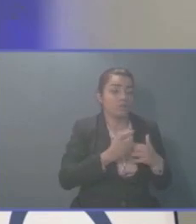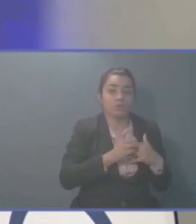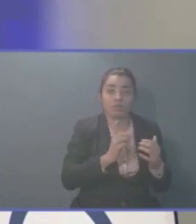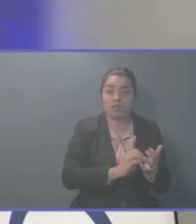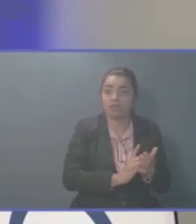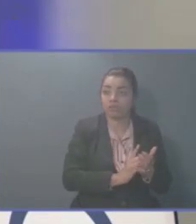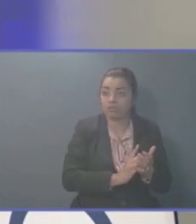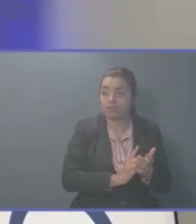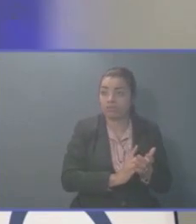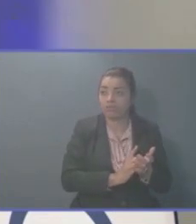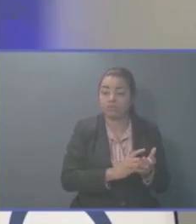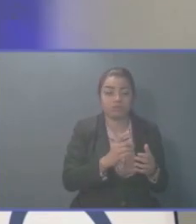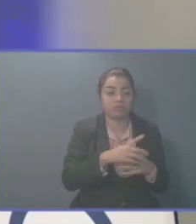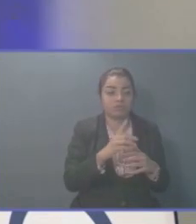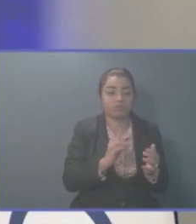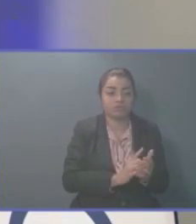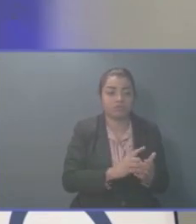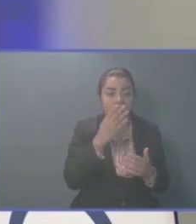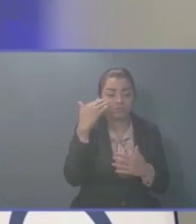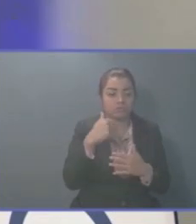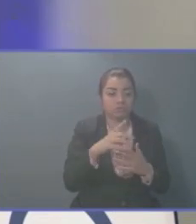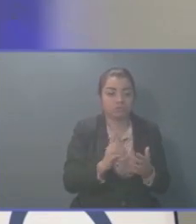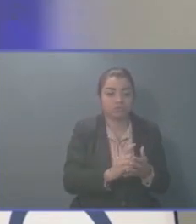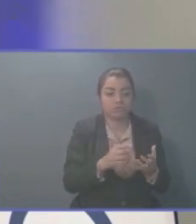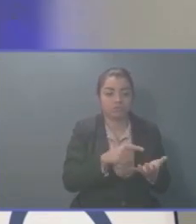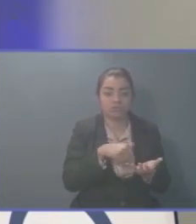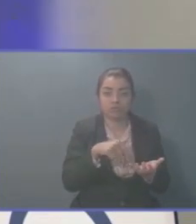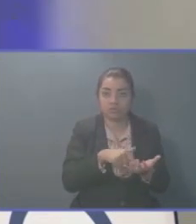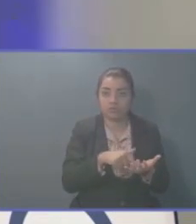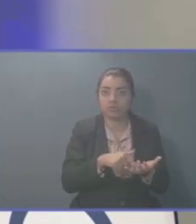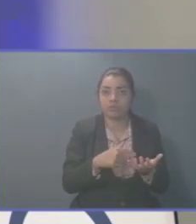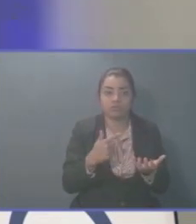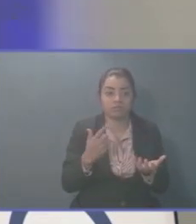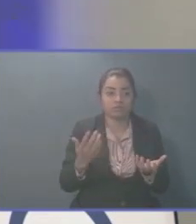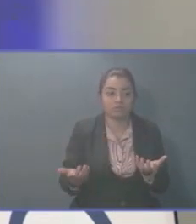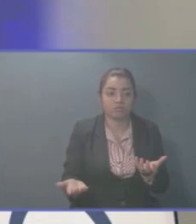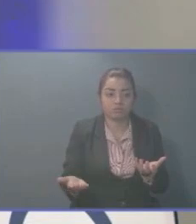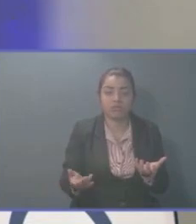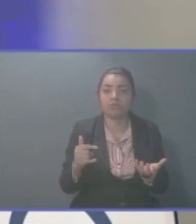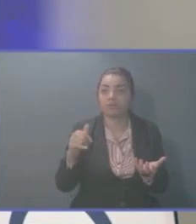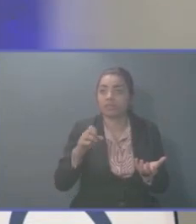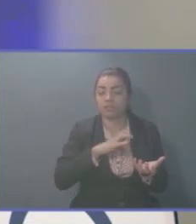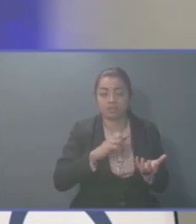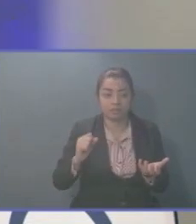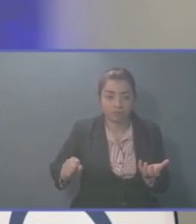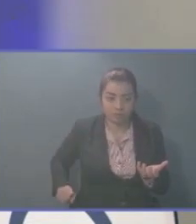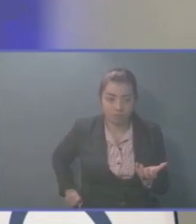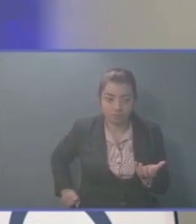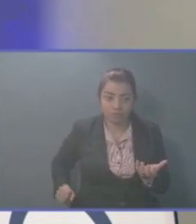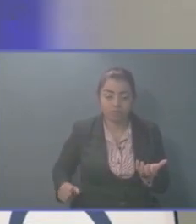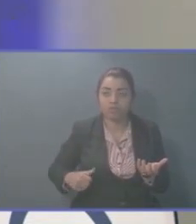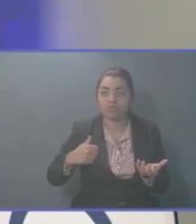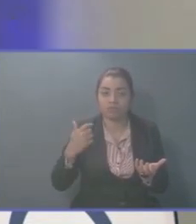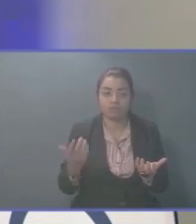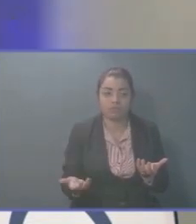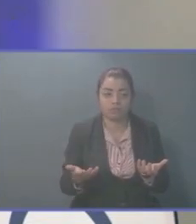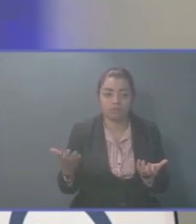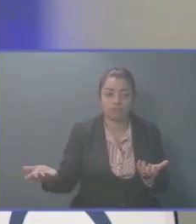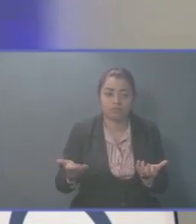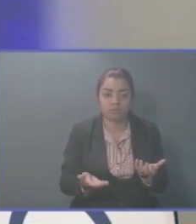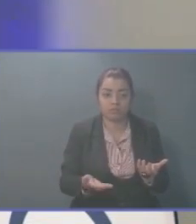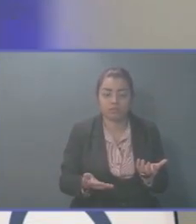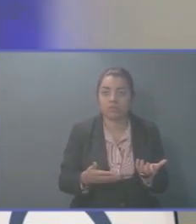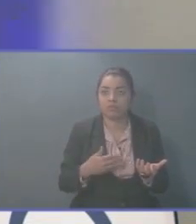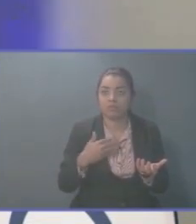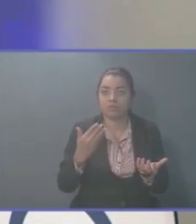lo centra en el caso de los diputados y diputadas, pero el riesgo es para todos, para El Salvador, incluso para la región. A